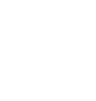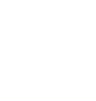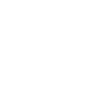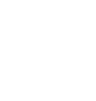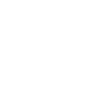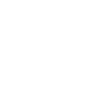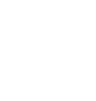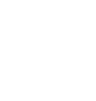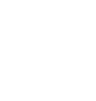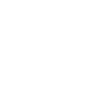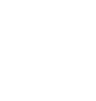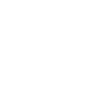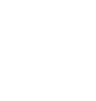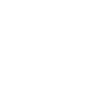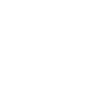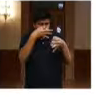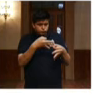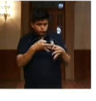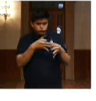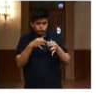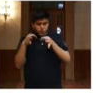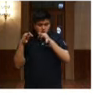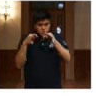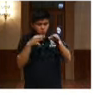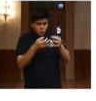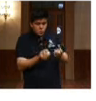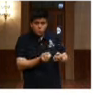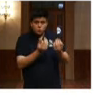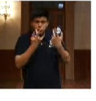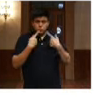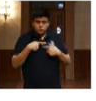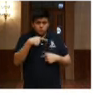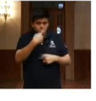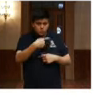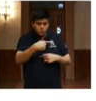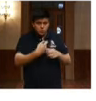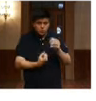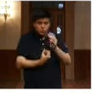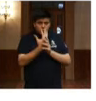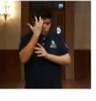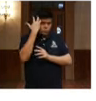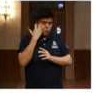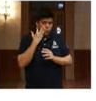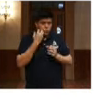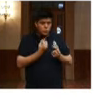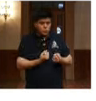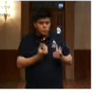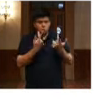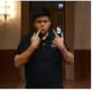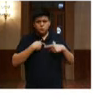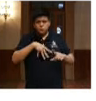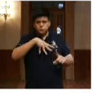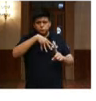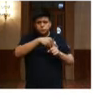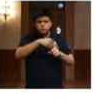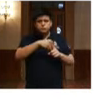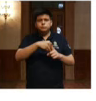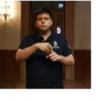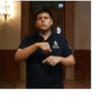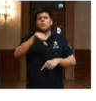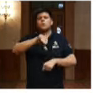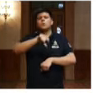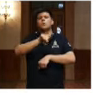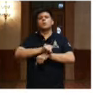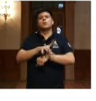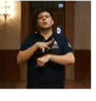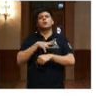Si ya vemos específicamente la carga de la enfermedad por SARS-CoV-2 en el estado de Nuevo León, tenemos que el día de